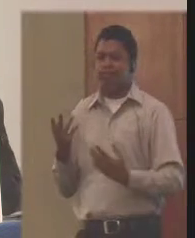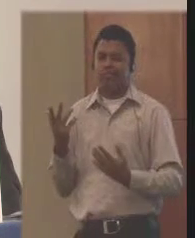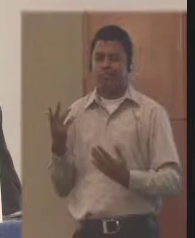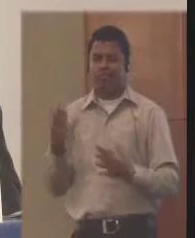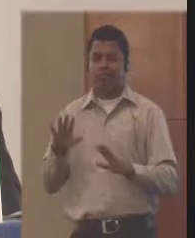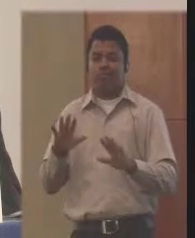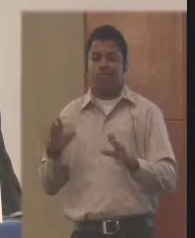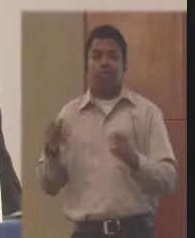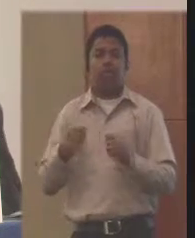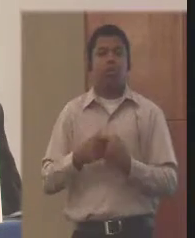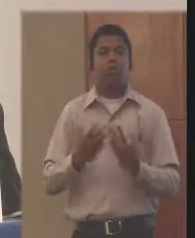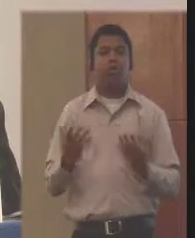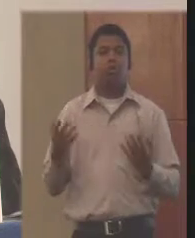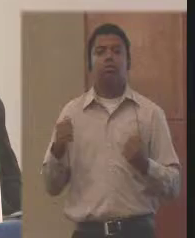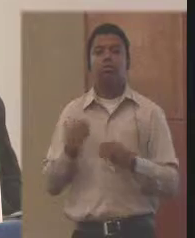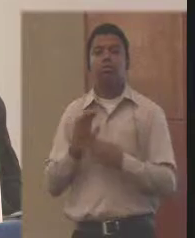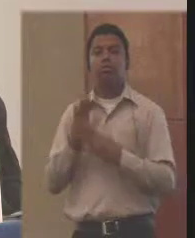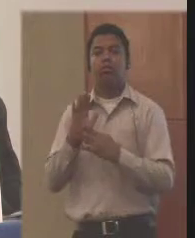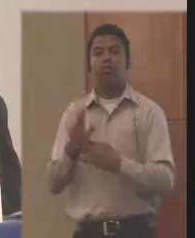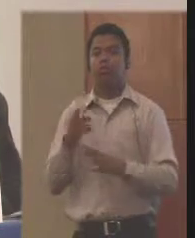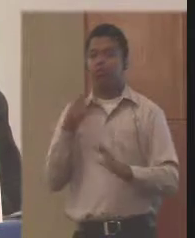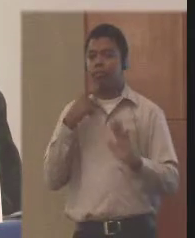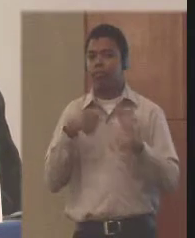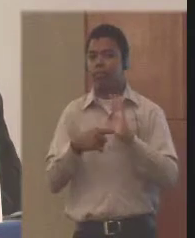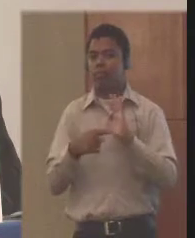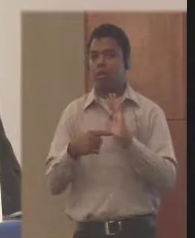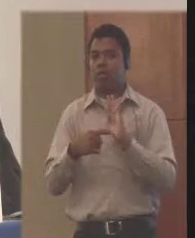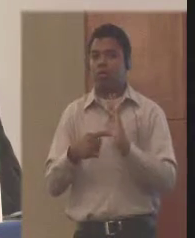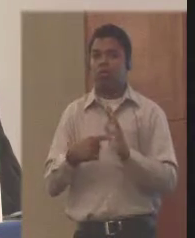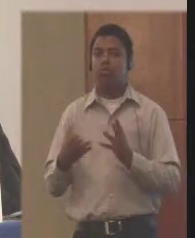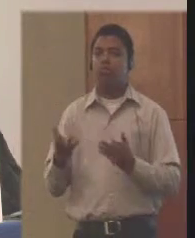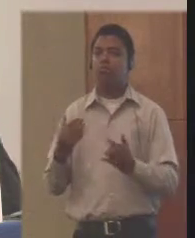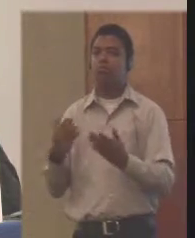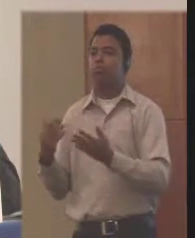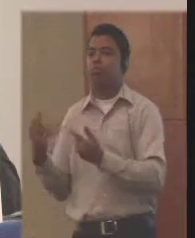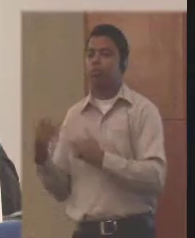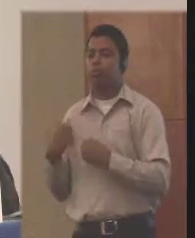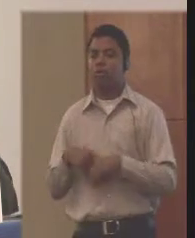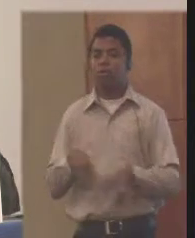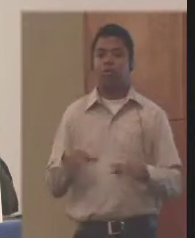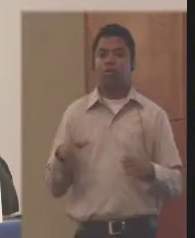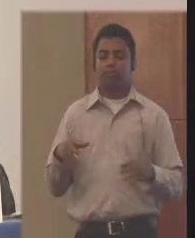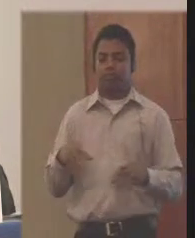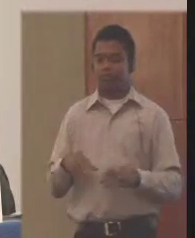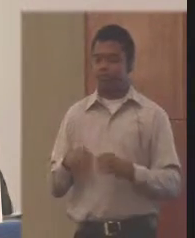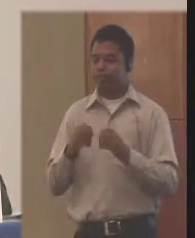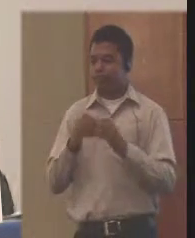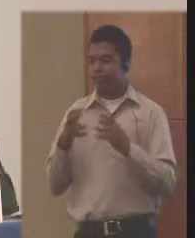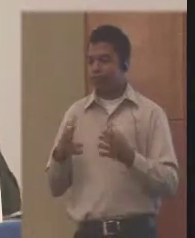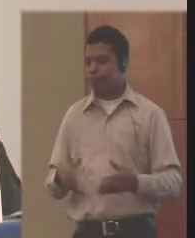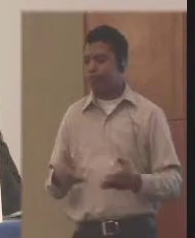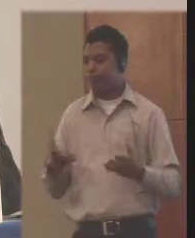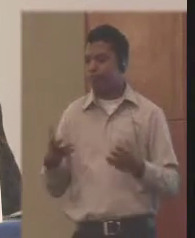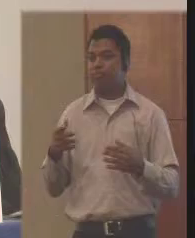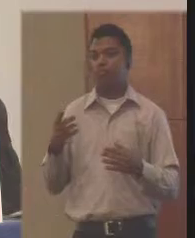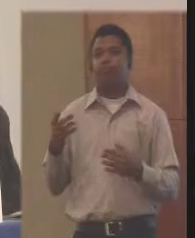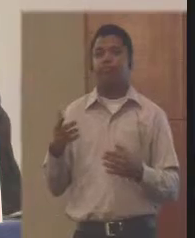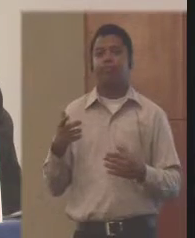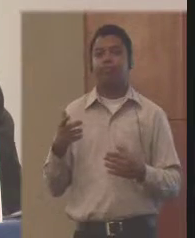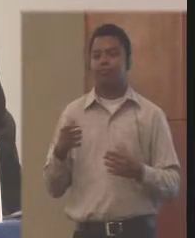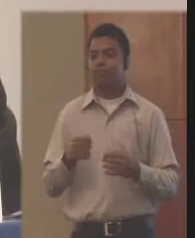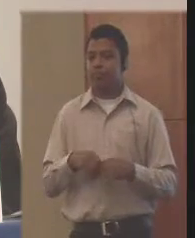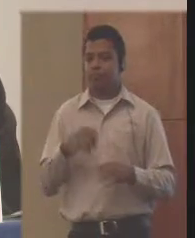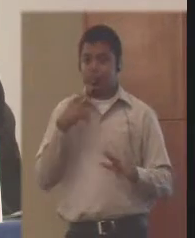por ejemplo, de recuperación de costos por pérdida, por esa misma razón que es bajo. Por lo tanto, la sociedad